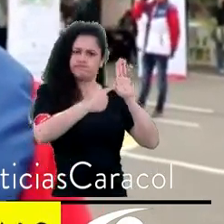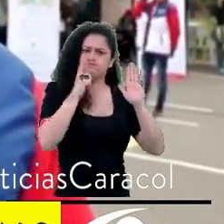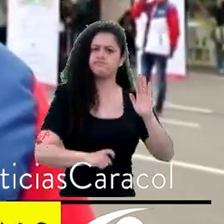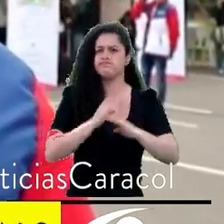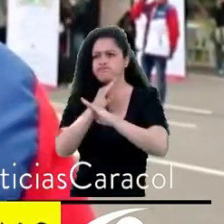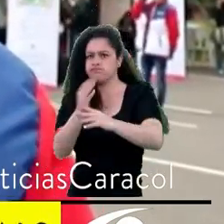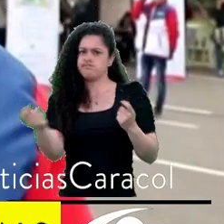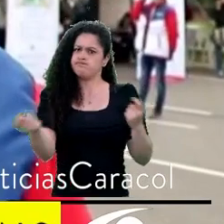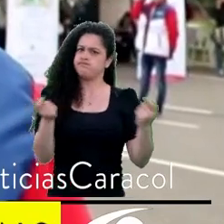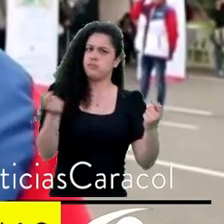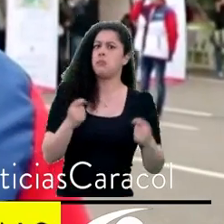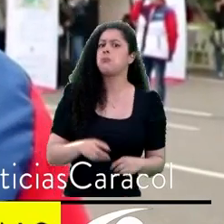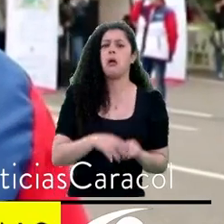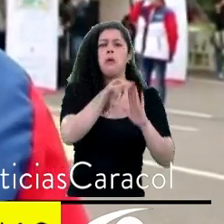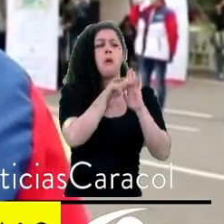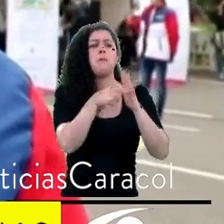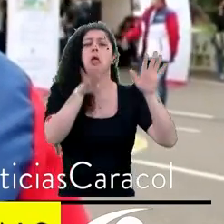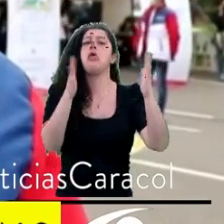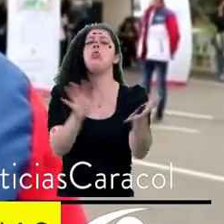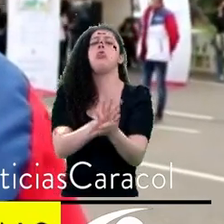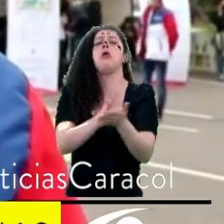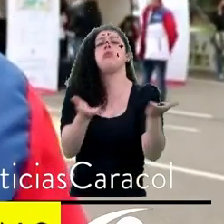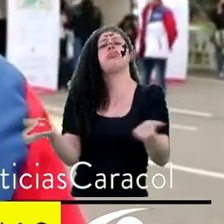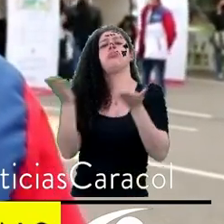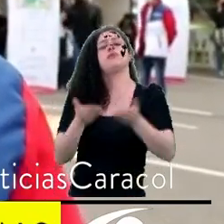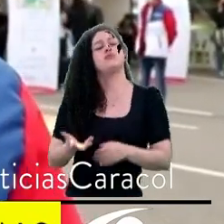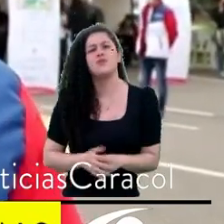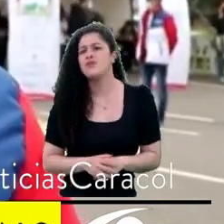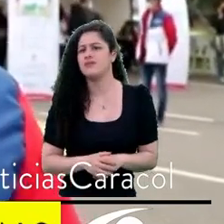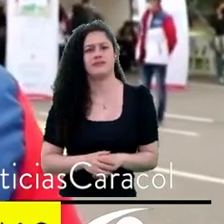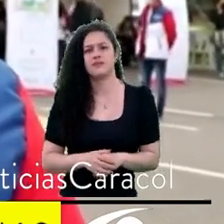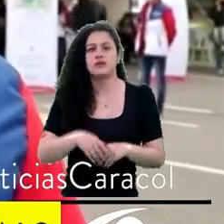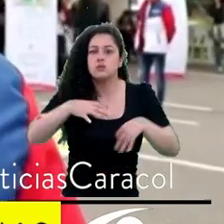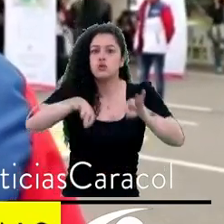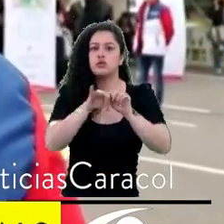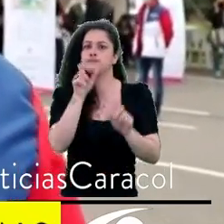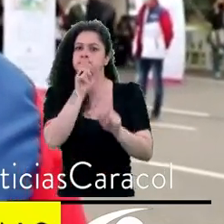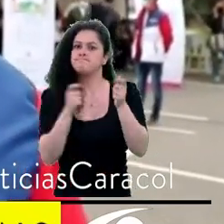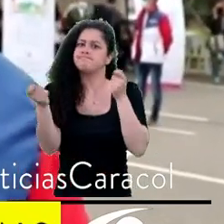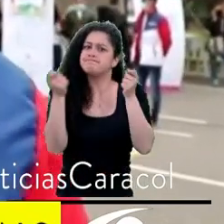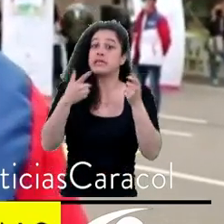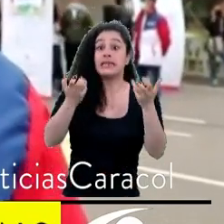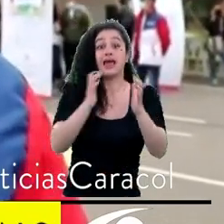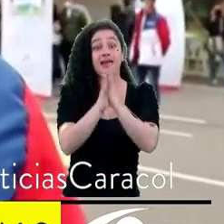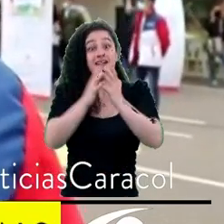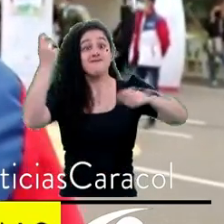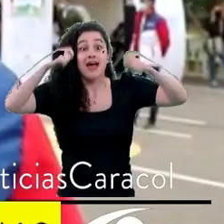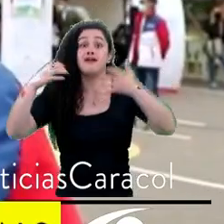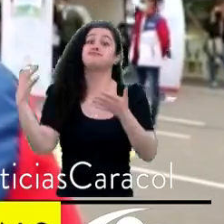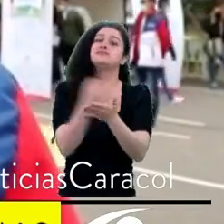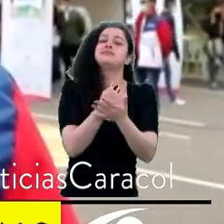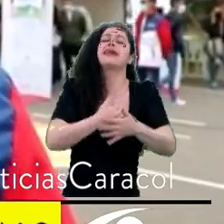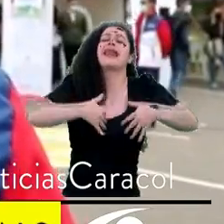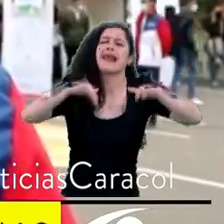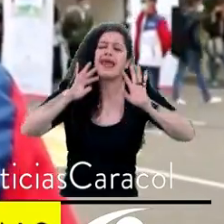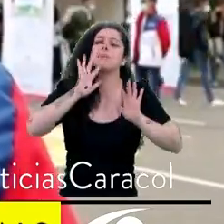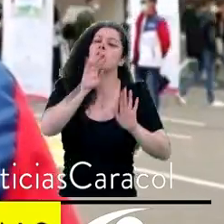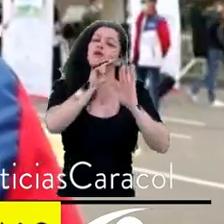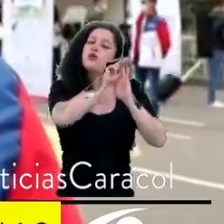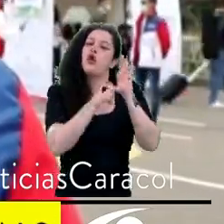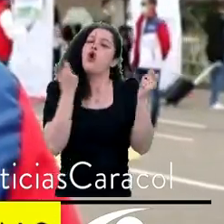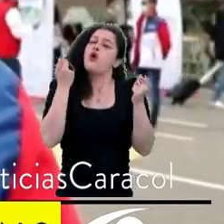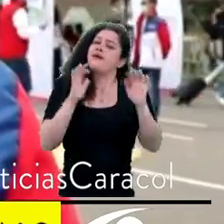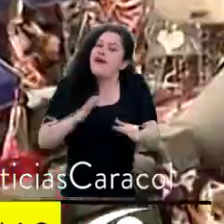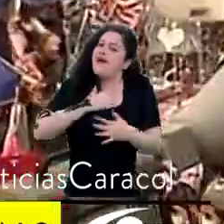también permita un desarrollo por parte de los vendedores formales como de los vendedores informales en el